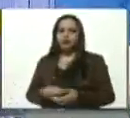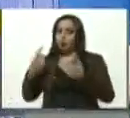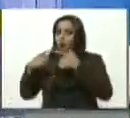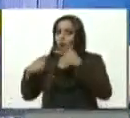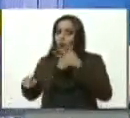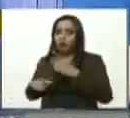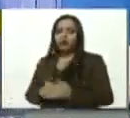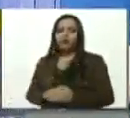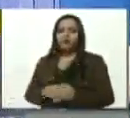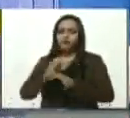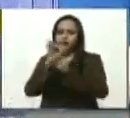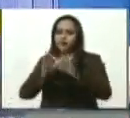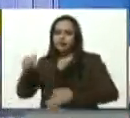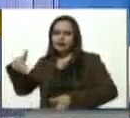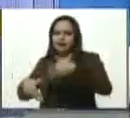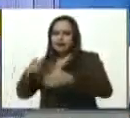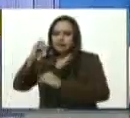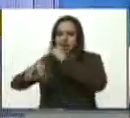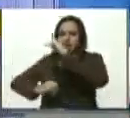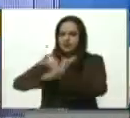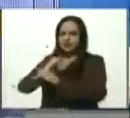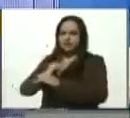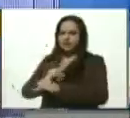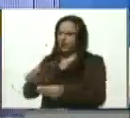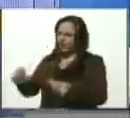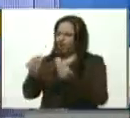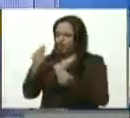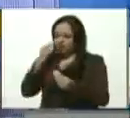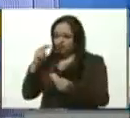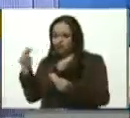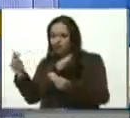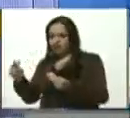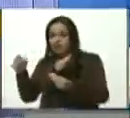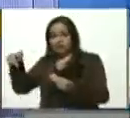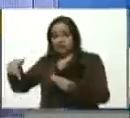opciones electorales en el ámbito internacional, ¿cómo es vista